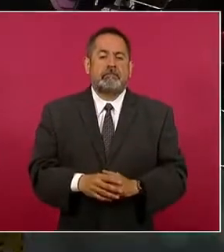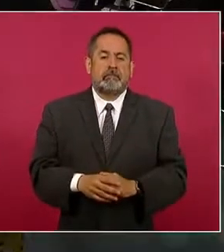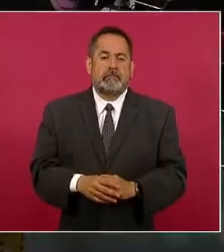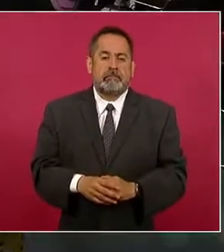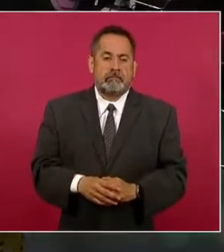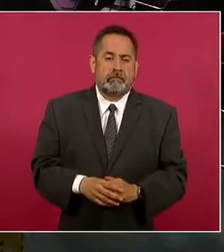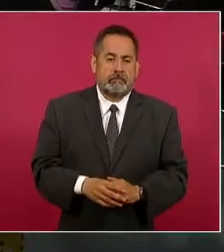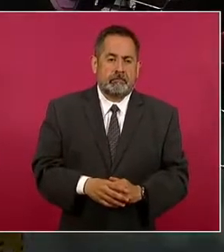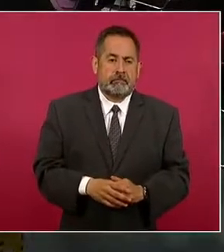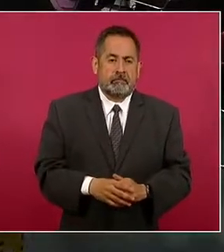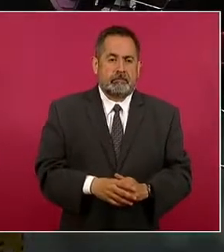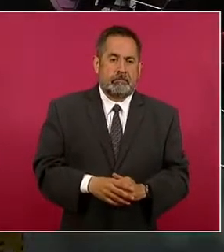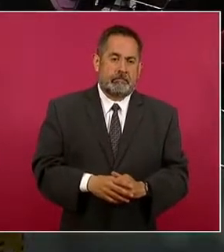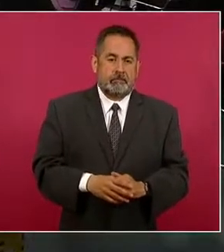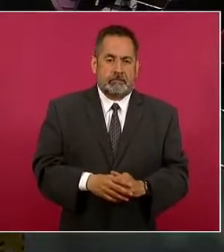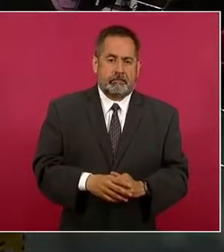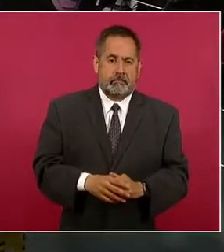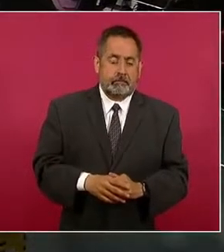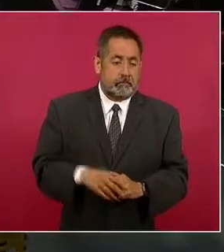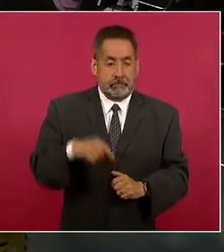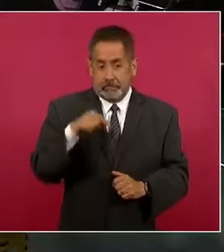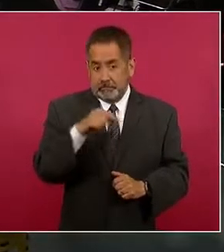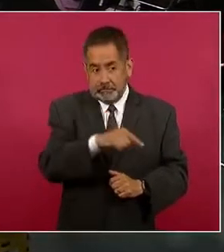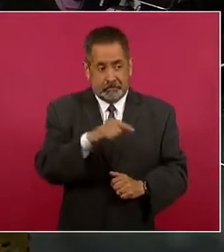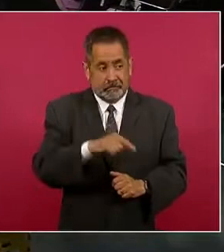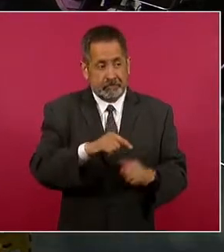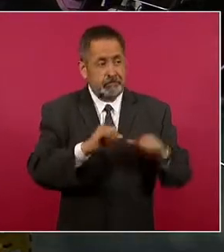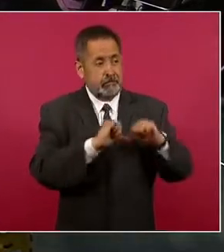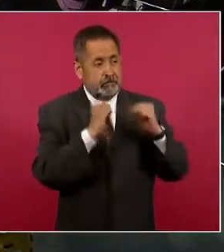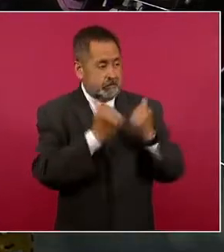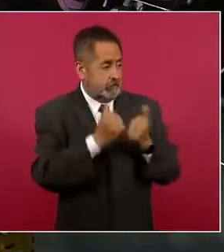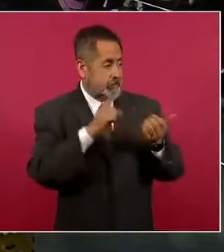Porque muchas de esas asociaciones